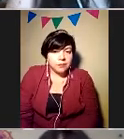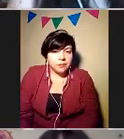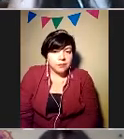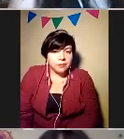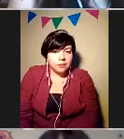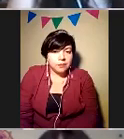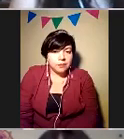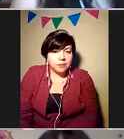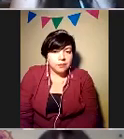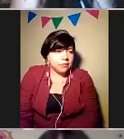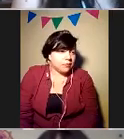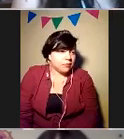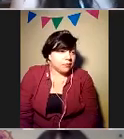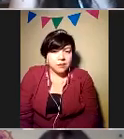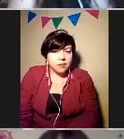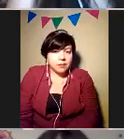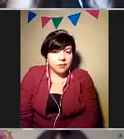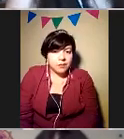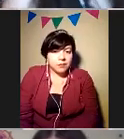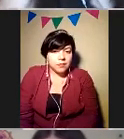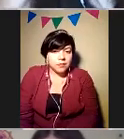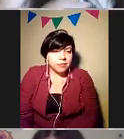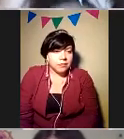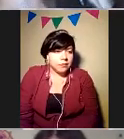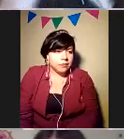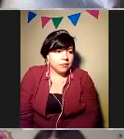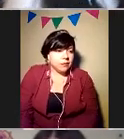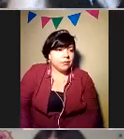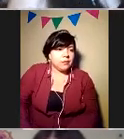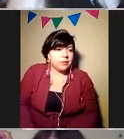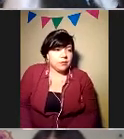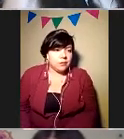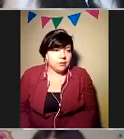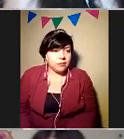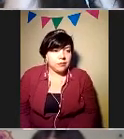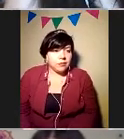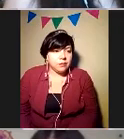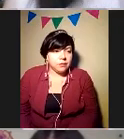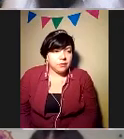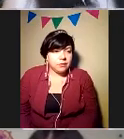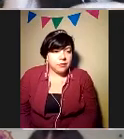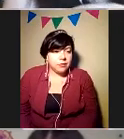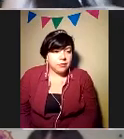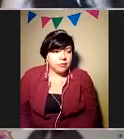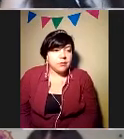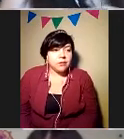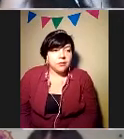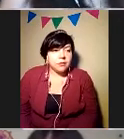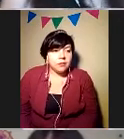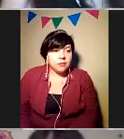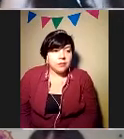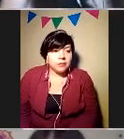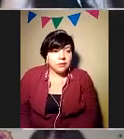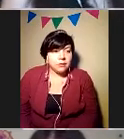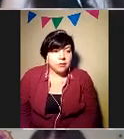del año 2005 del director chileno Ricardo Larraín, que nos lleva a conocer las condiciones laborales de trabajadores textiles en una